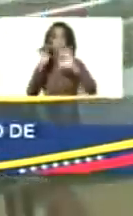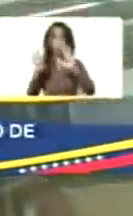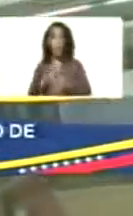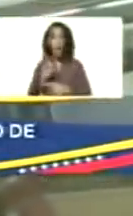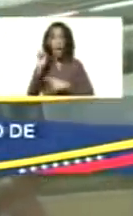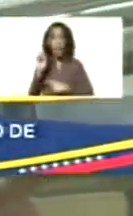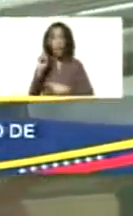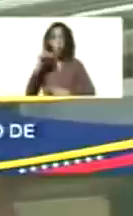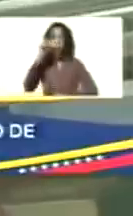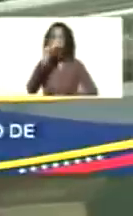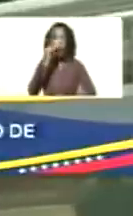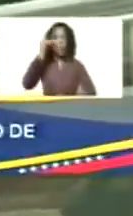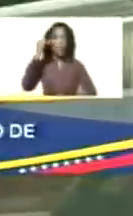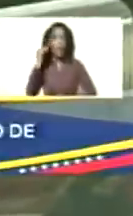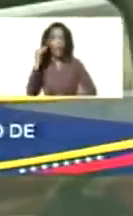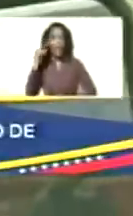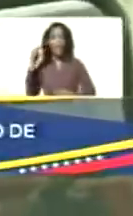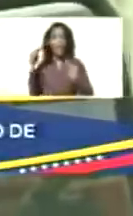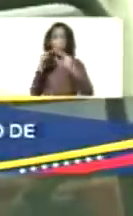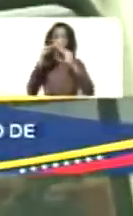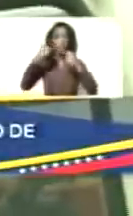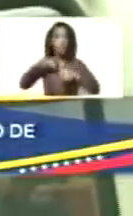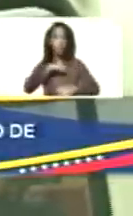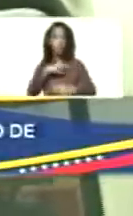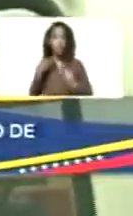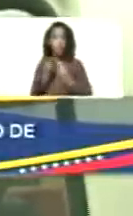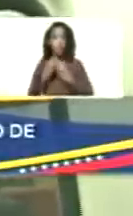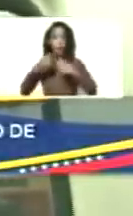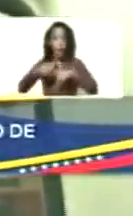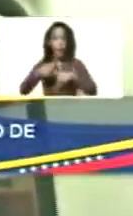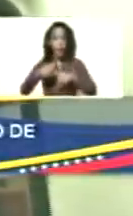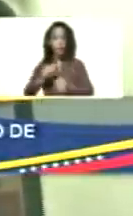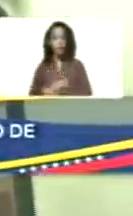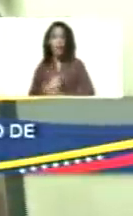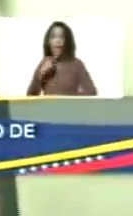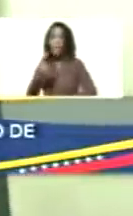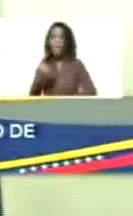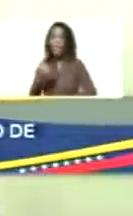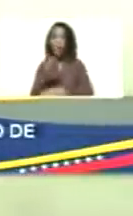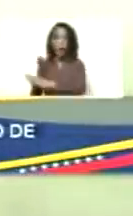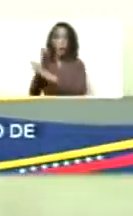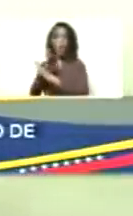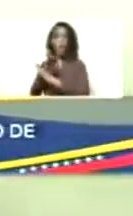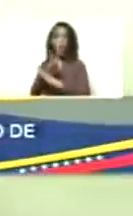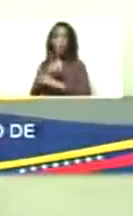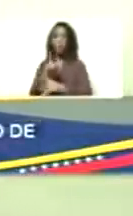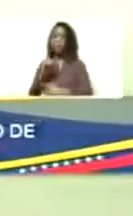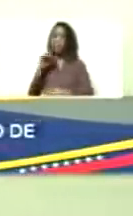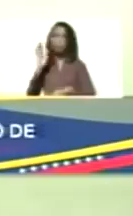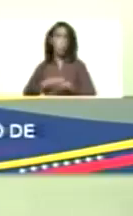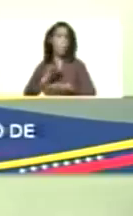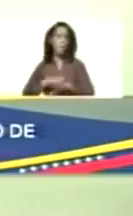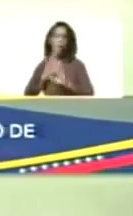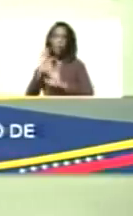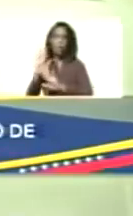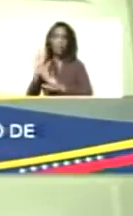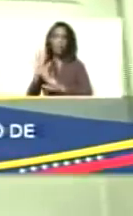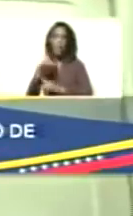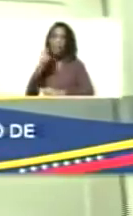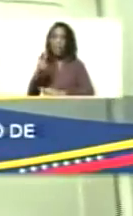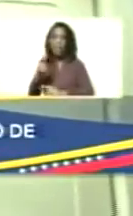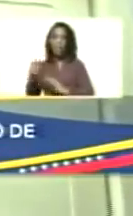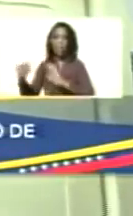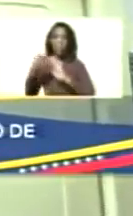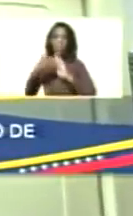estos hombres y mujeres que se encuentran acá con nosotros, que le dijeron al bloqueo que no pasará, que le dijeron a las medidas